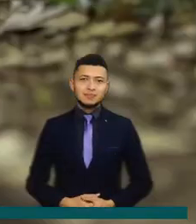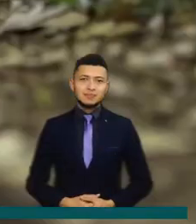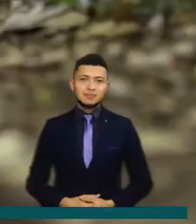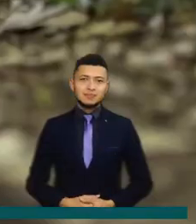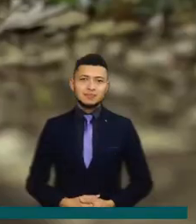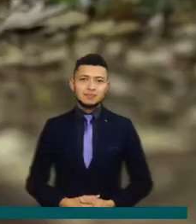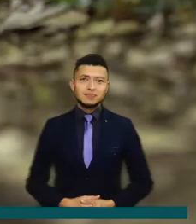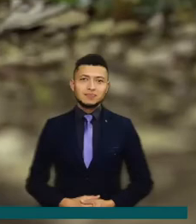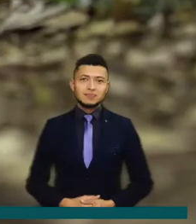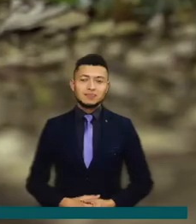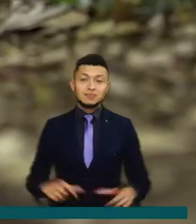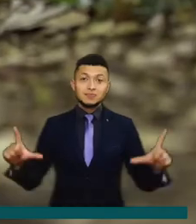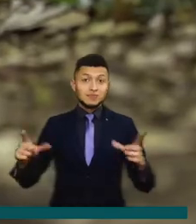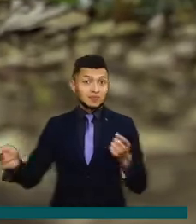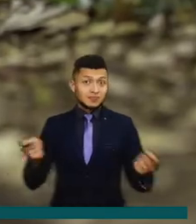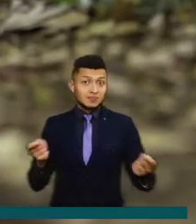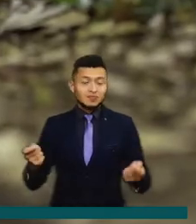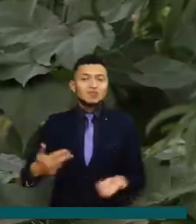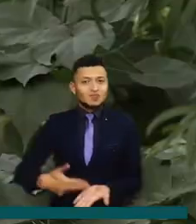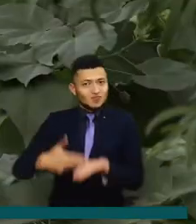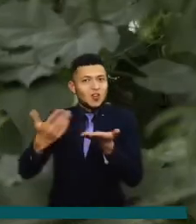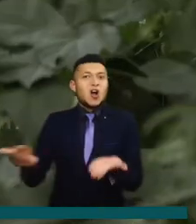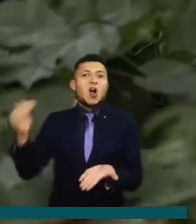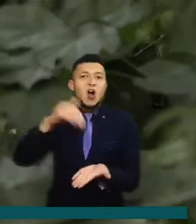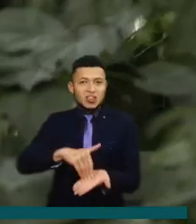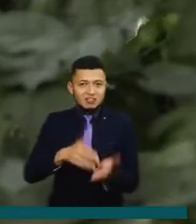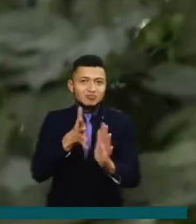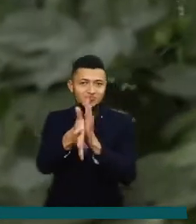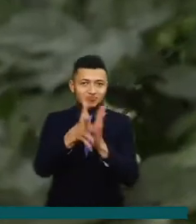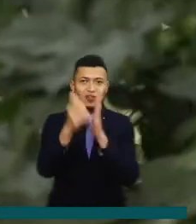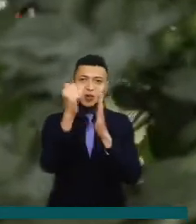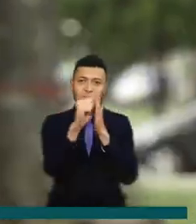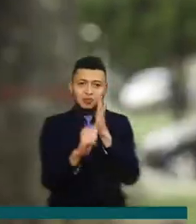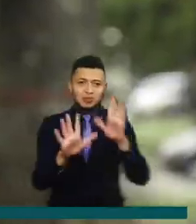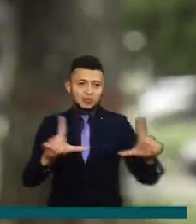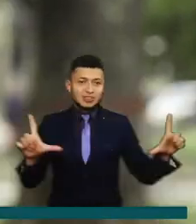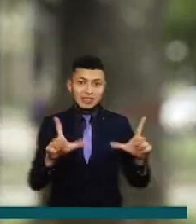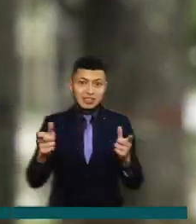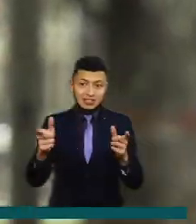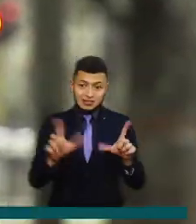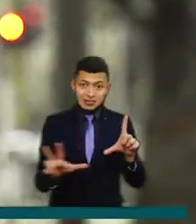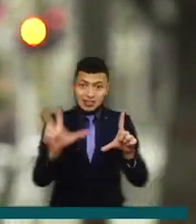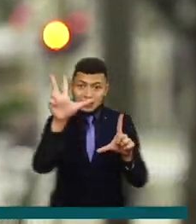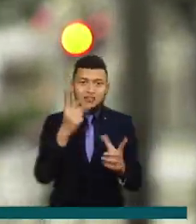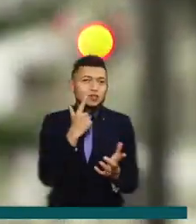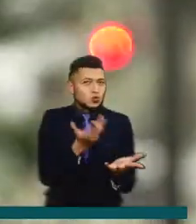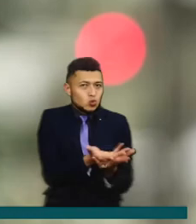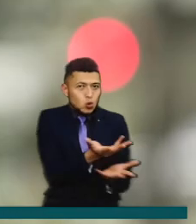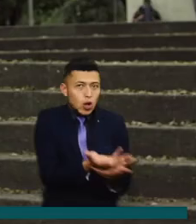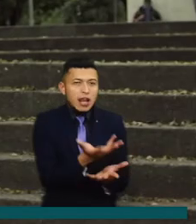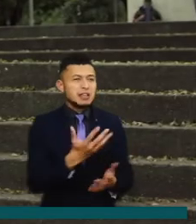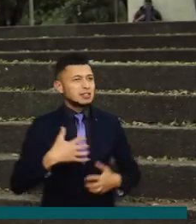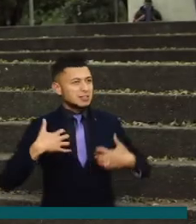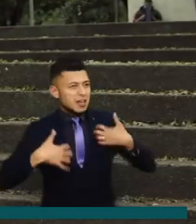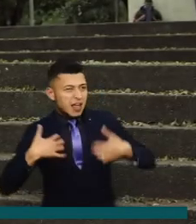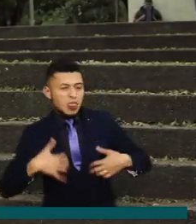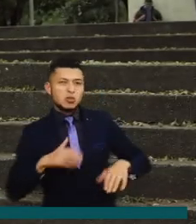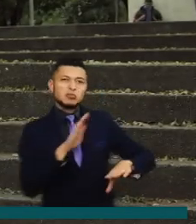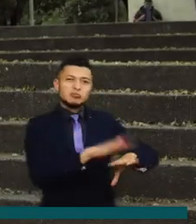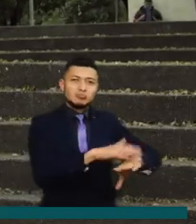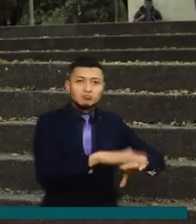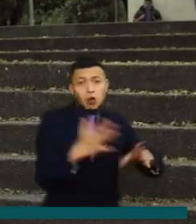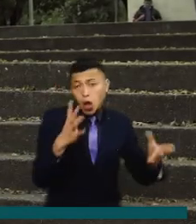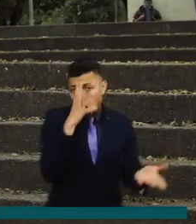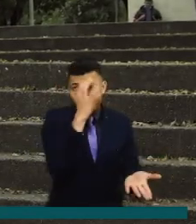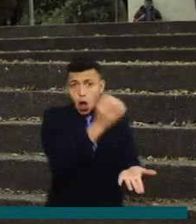Toma el control, se renueva. Este es el espacio para conocer más sobre la programación del Canal 13, hacer sugerencias, plantear